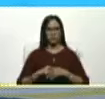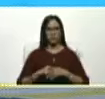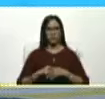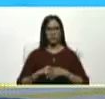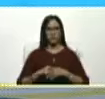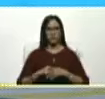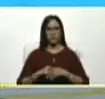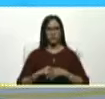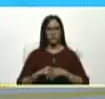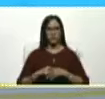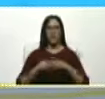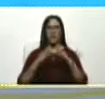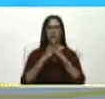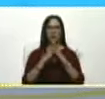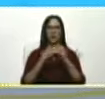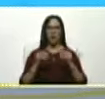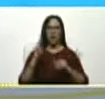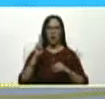en todas las VH,